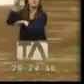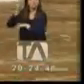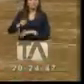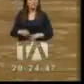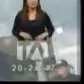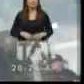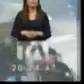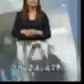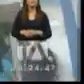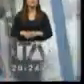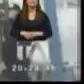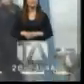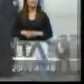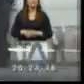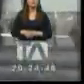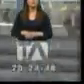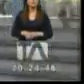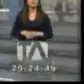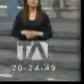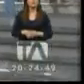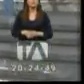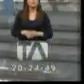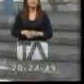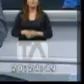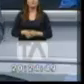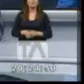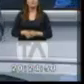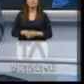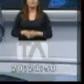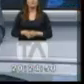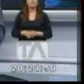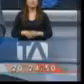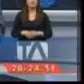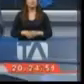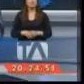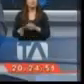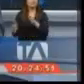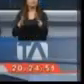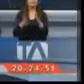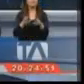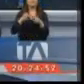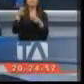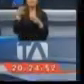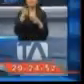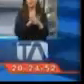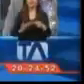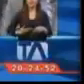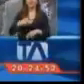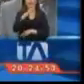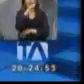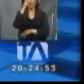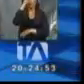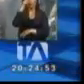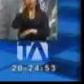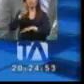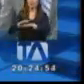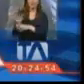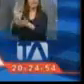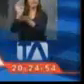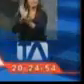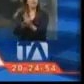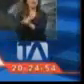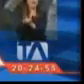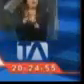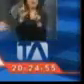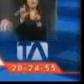norte. En Quito, Paul Coello, 24 horas. Atención, el expresidente Rafael Correa es llamado a rendir versión